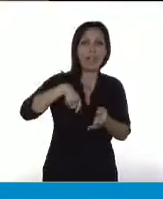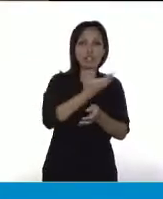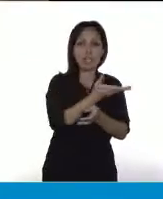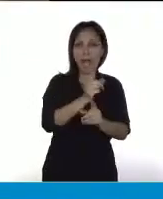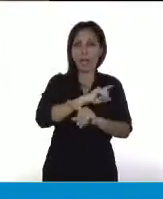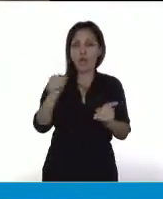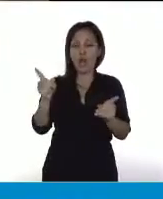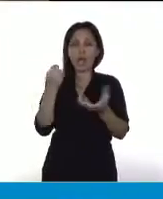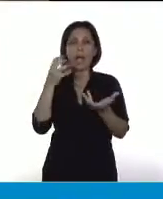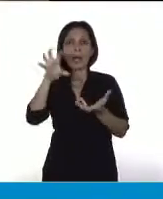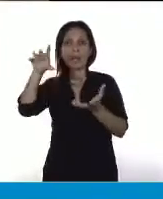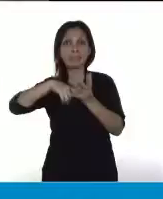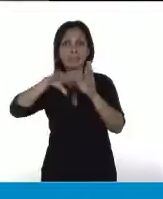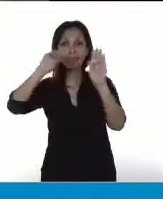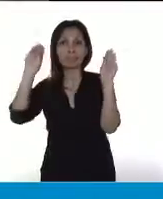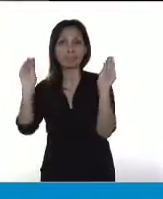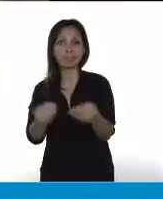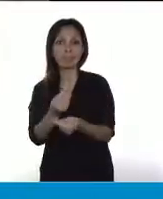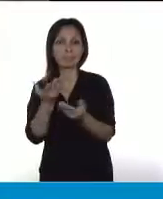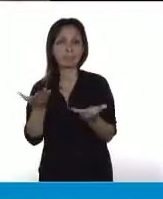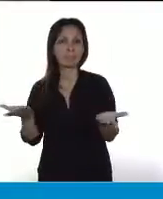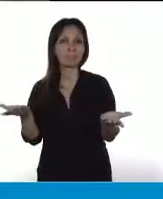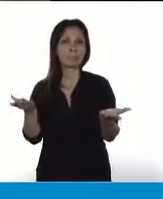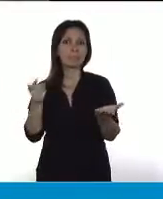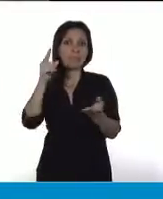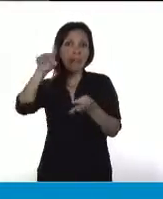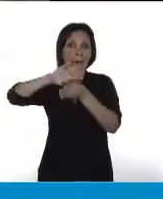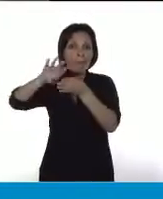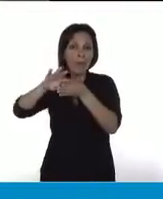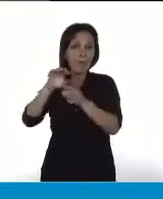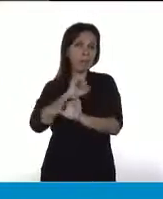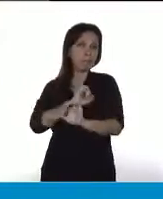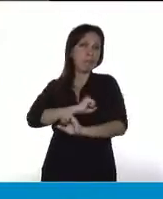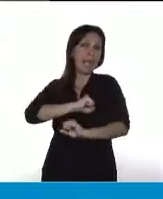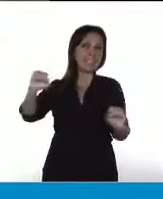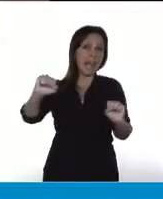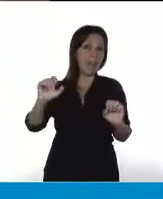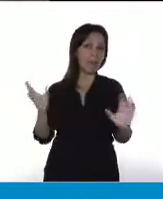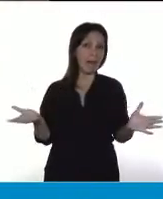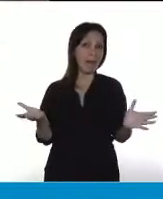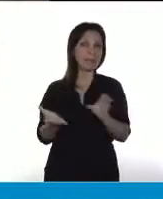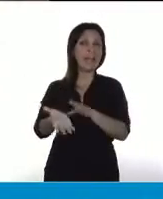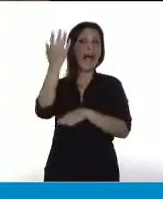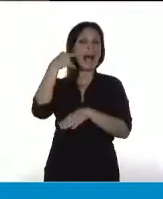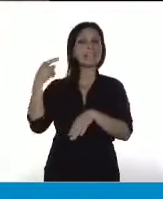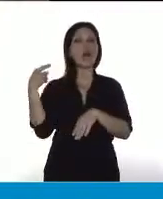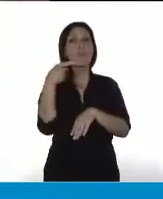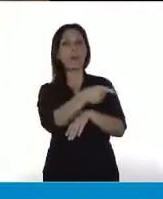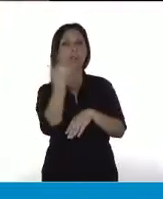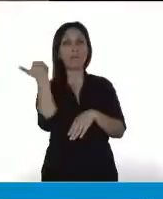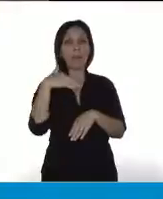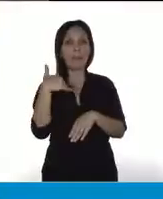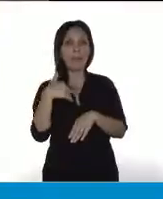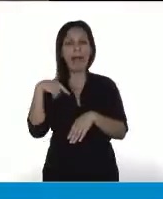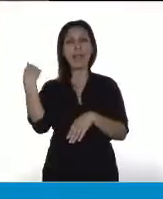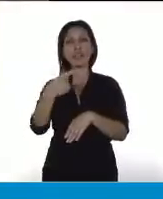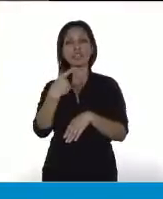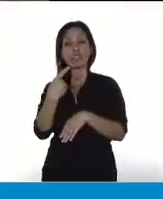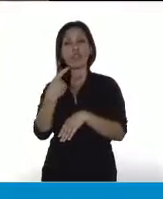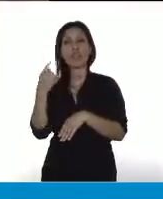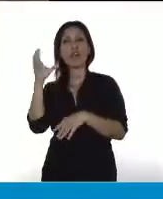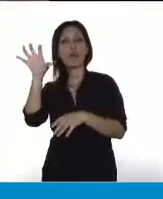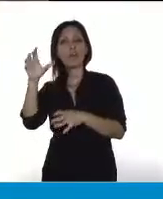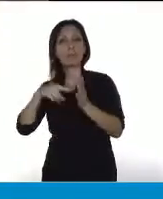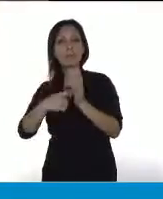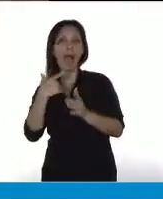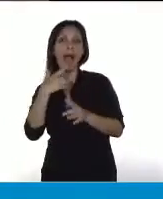provincia quebrada. Es una gran estafa que cuando eran oposición a Vidal, los que hoy gobiernan la provincia